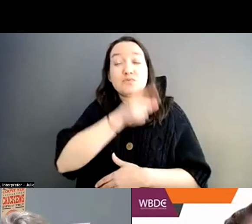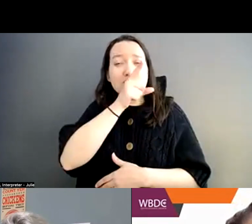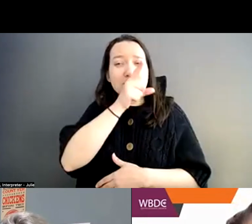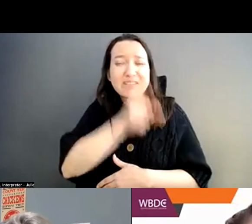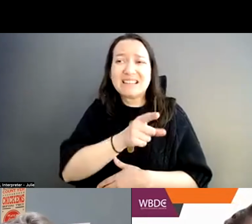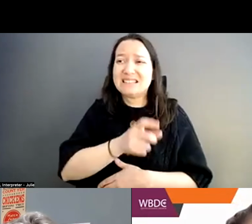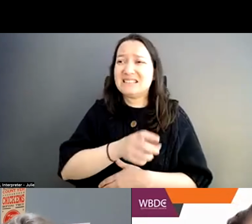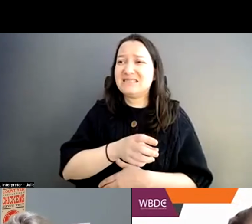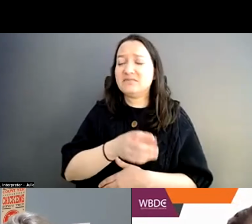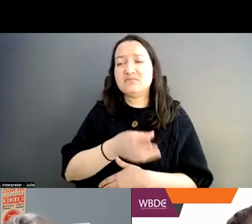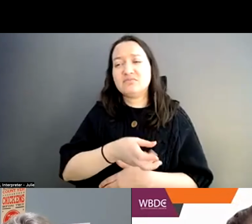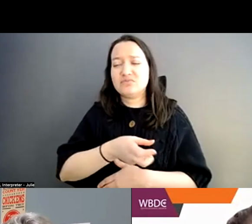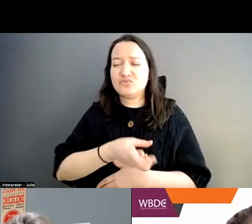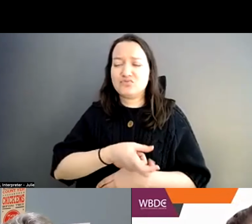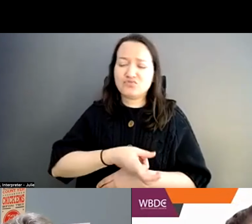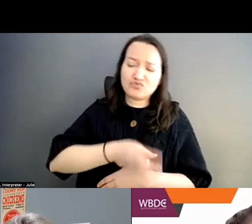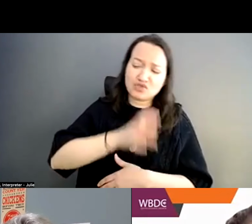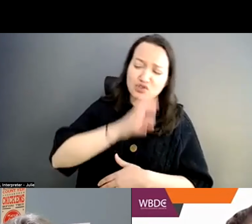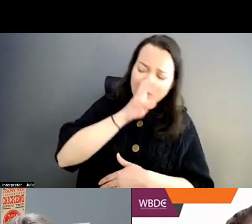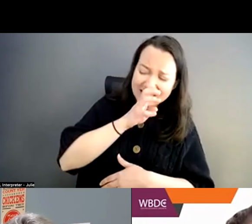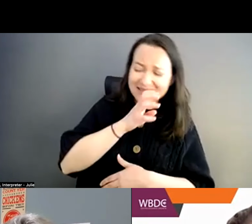y tenemos...